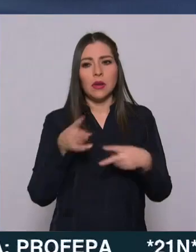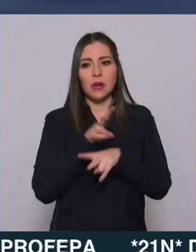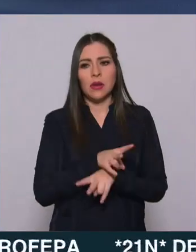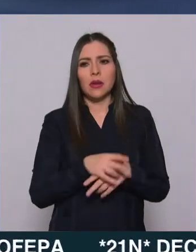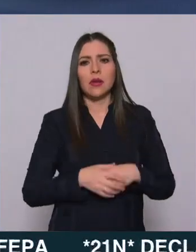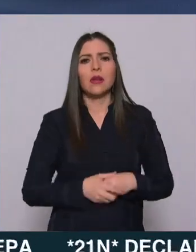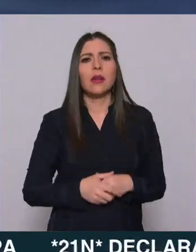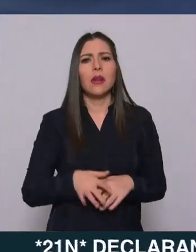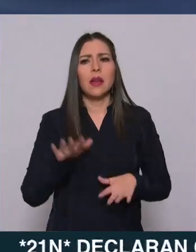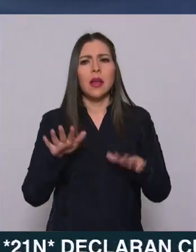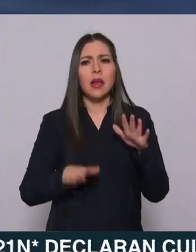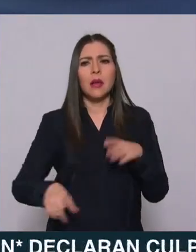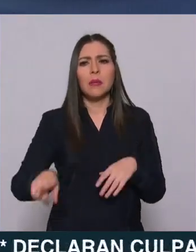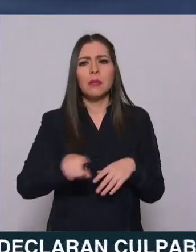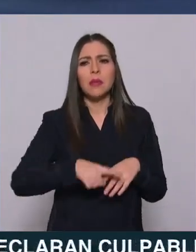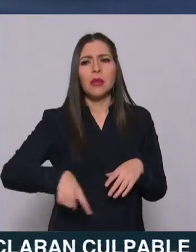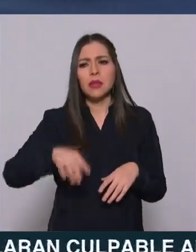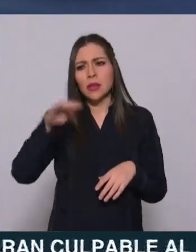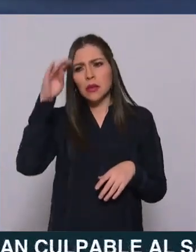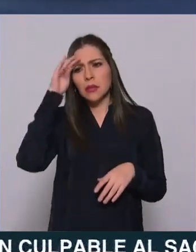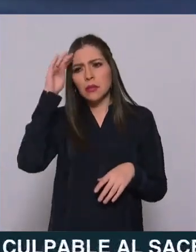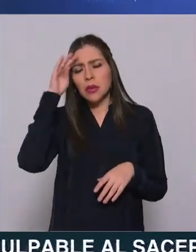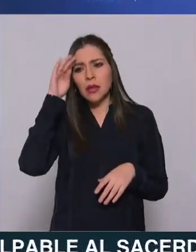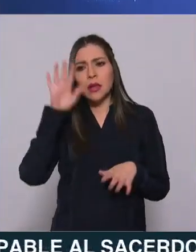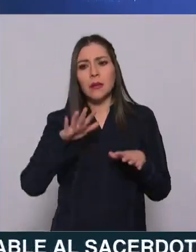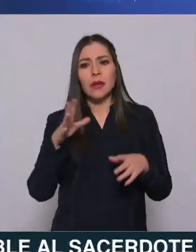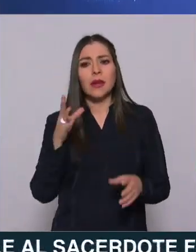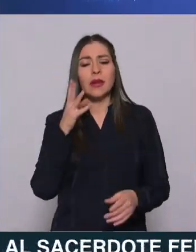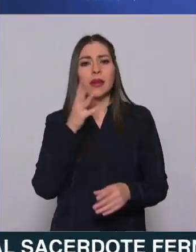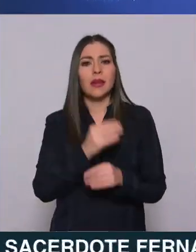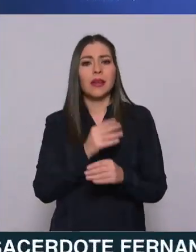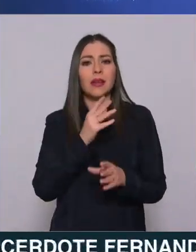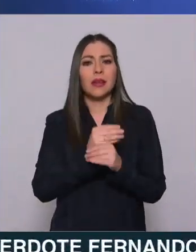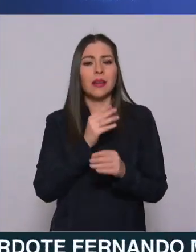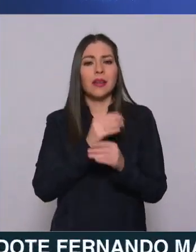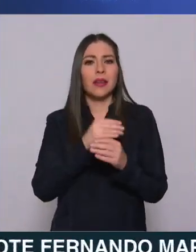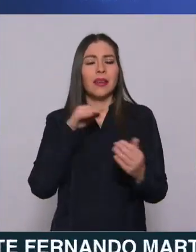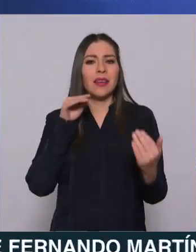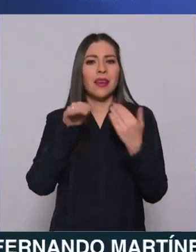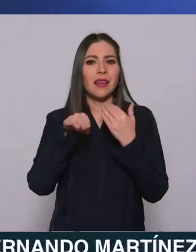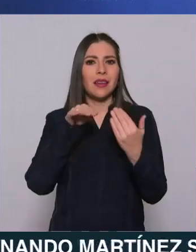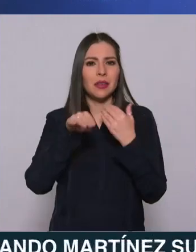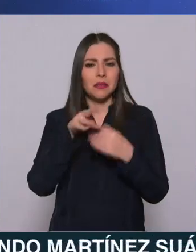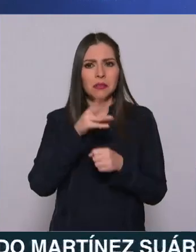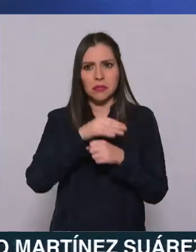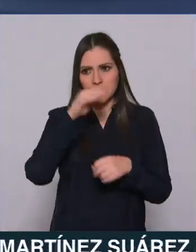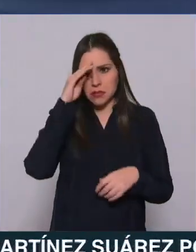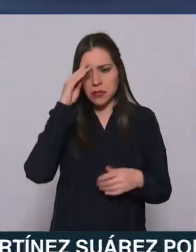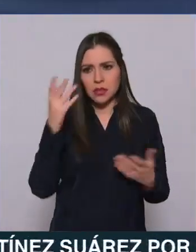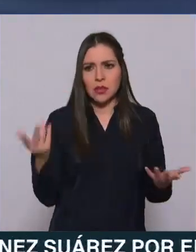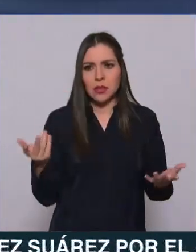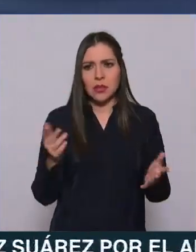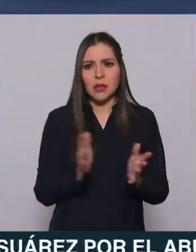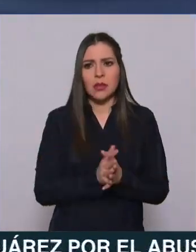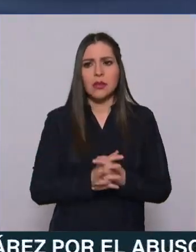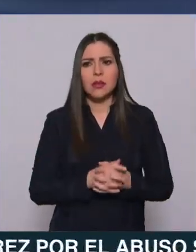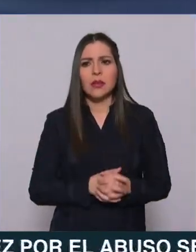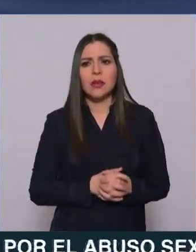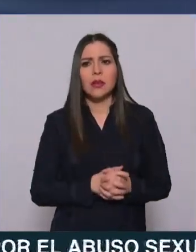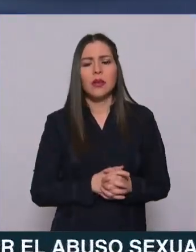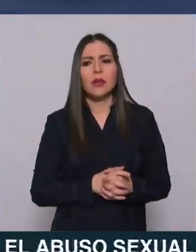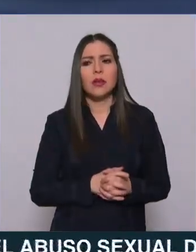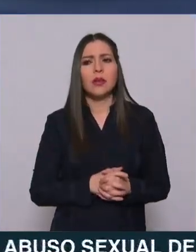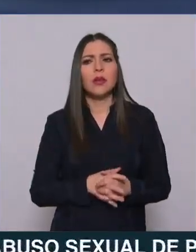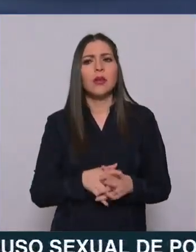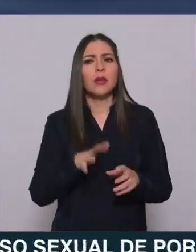veces nos ponemos a pensar cuando se hacen carreteras, ¿no? ¿Cuáles son las carreteras que